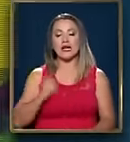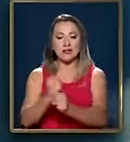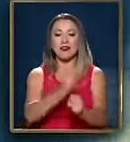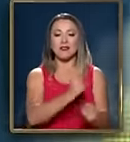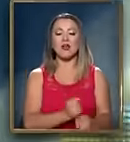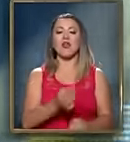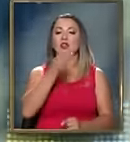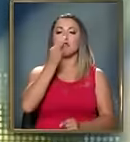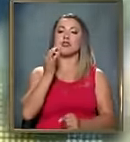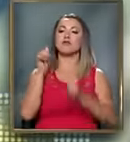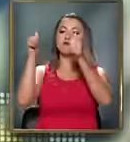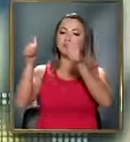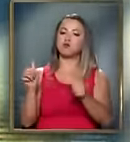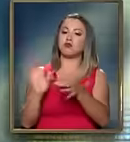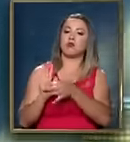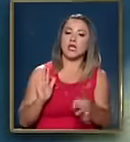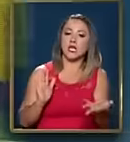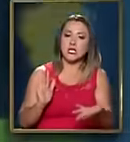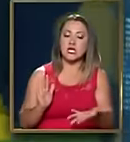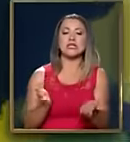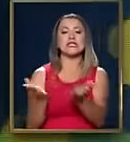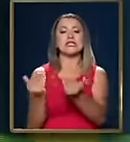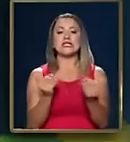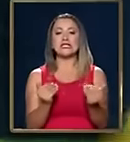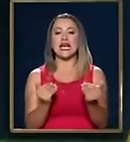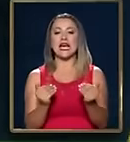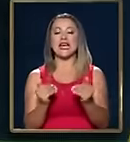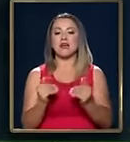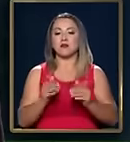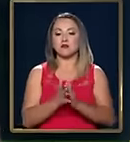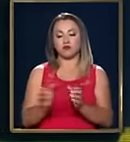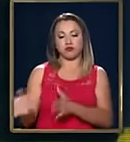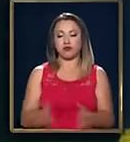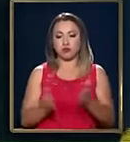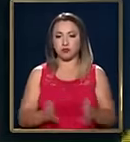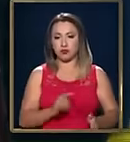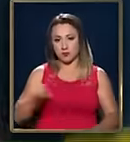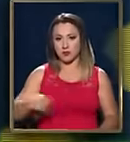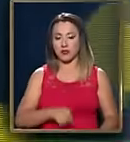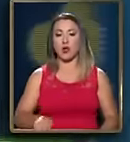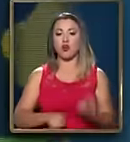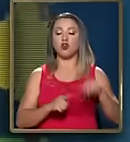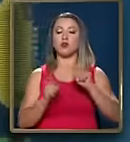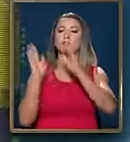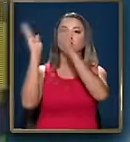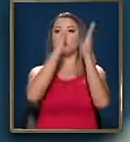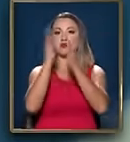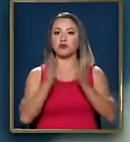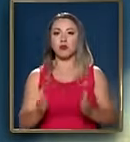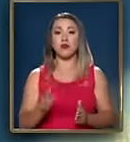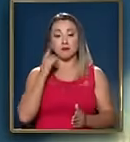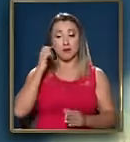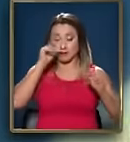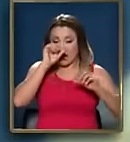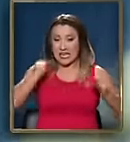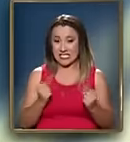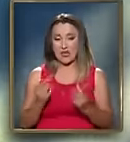porque en ese supermercado apareció un letrero que decía, se necesitan cajeras y reponedoras. Y esas weonas eran reponedoras, weón, te lo